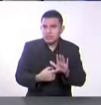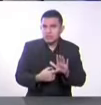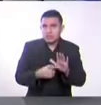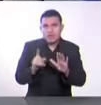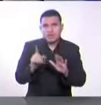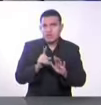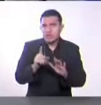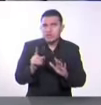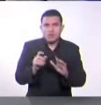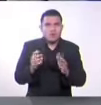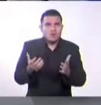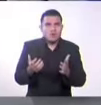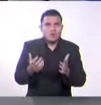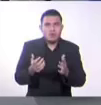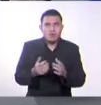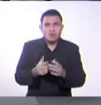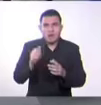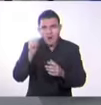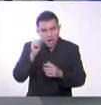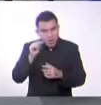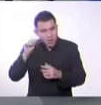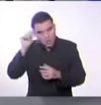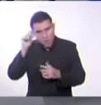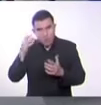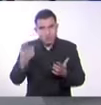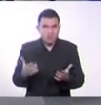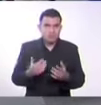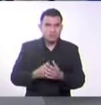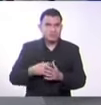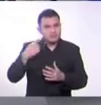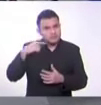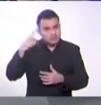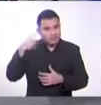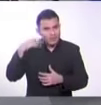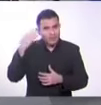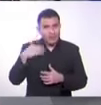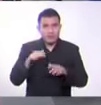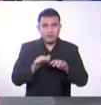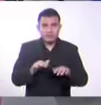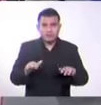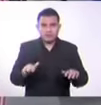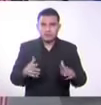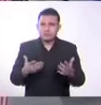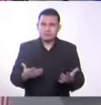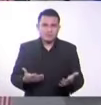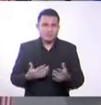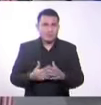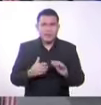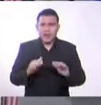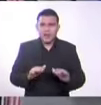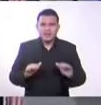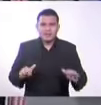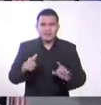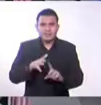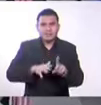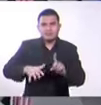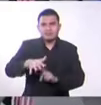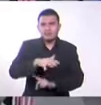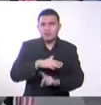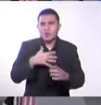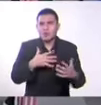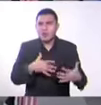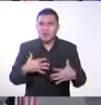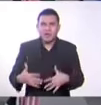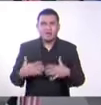ser situaciones para adultos. Estamos hablando de que los niños y las niñas tienen que tener situaciones para niños y para niñas. Así